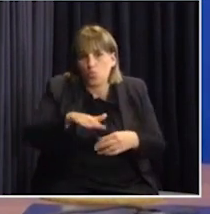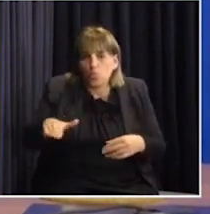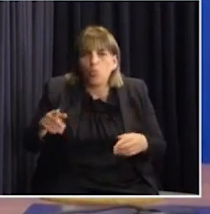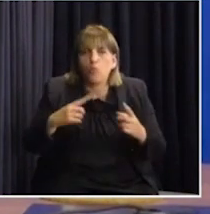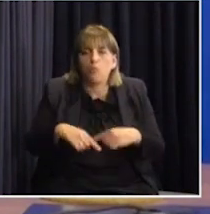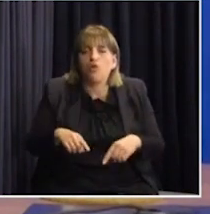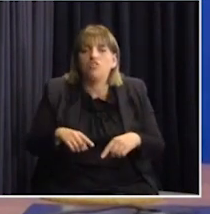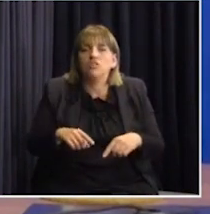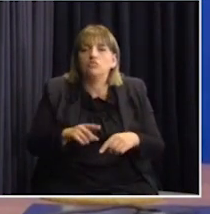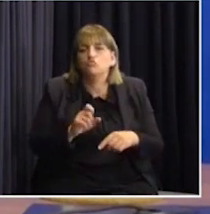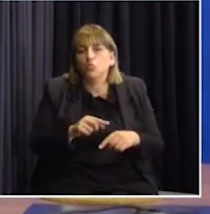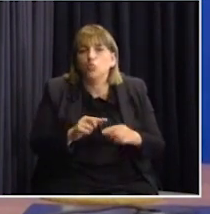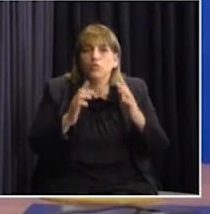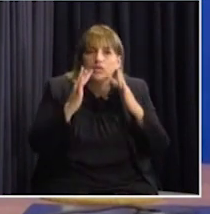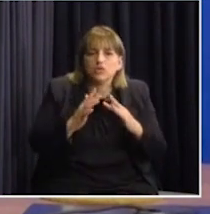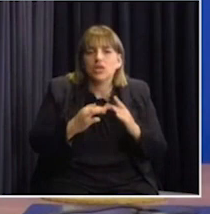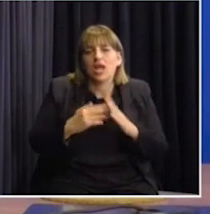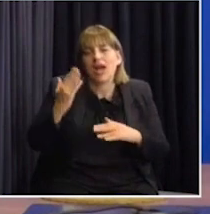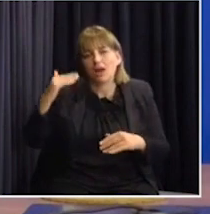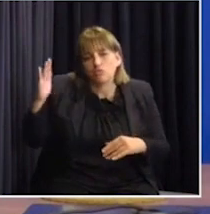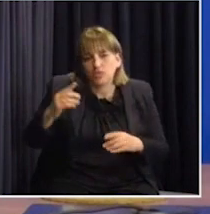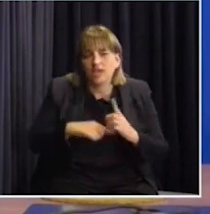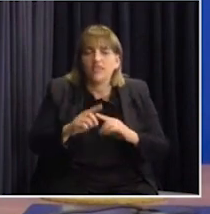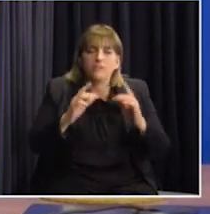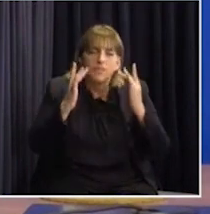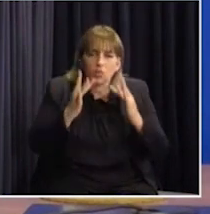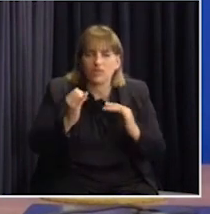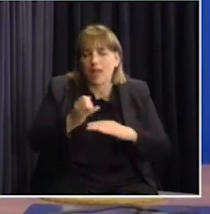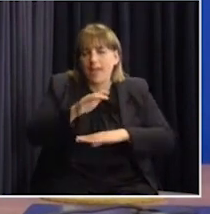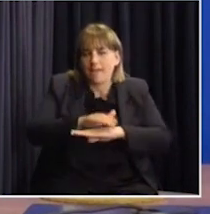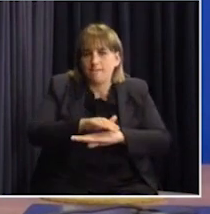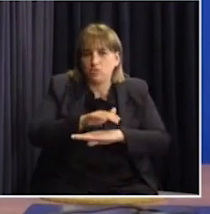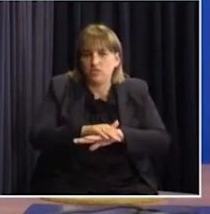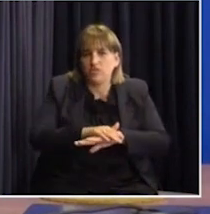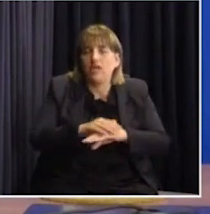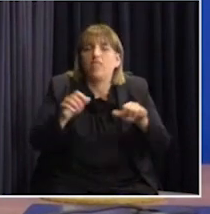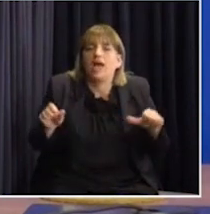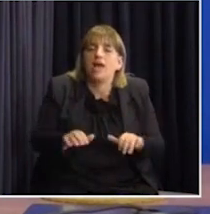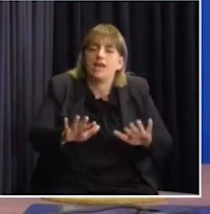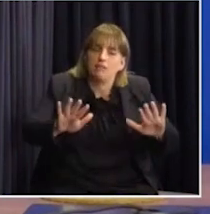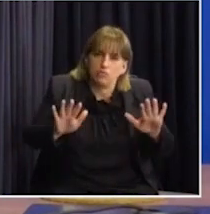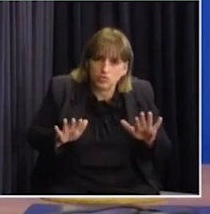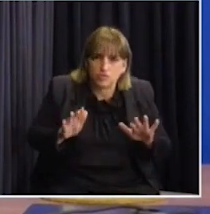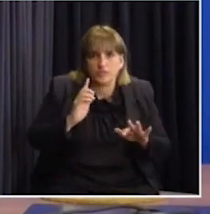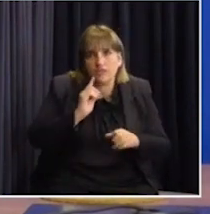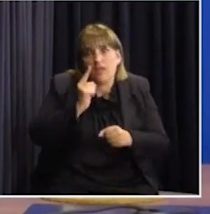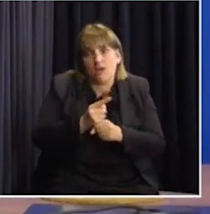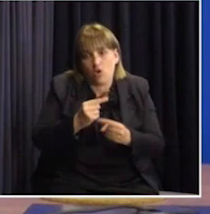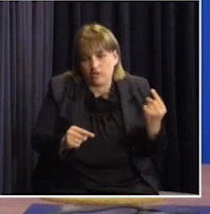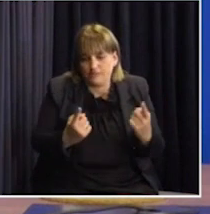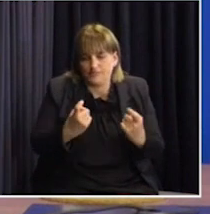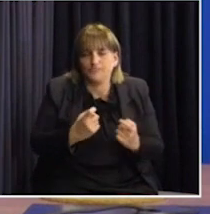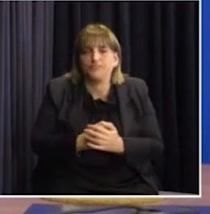estructura de la educación las autoridades educativas quienes tenemos responsabilidad iremos tomando las medidas correspondientes de apertura